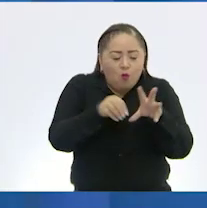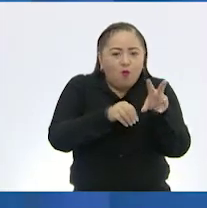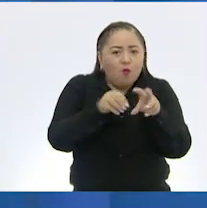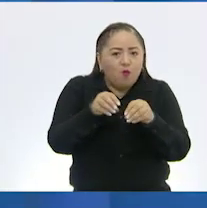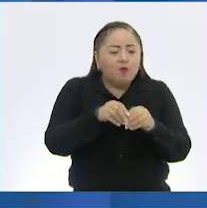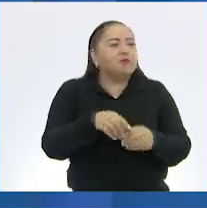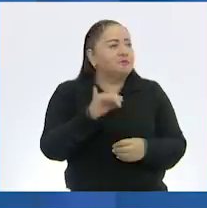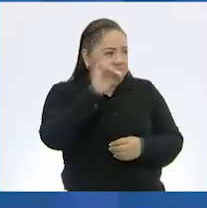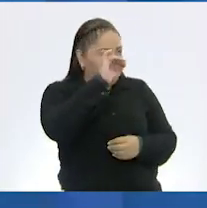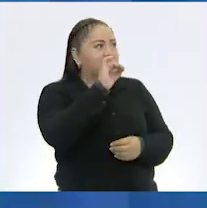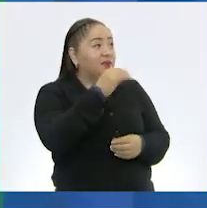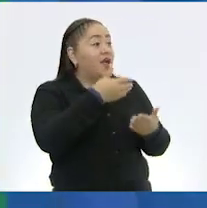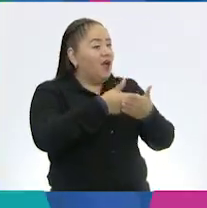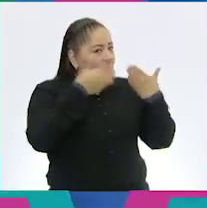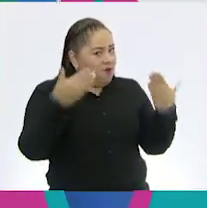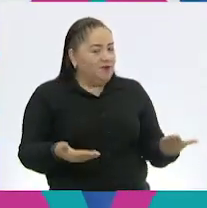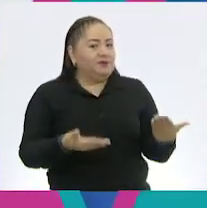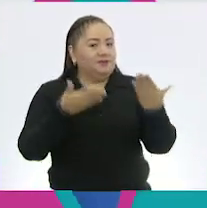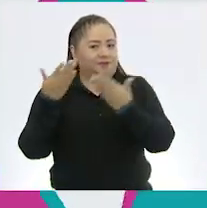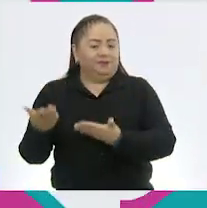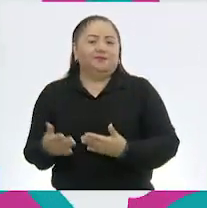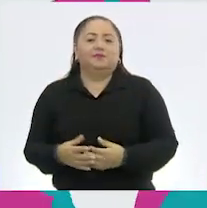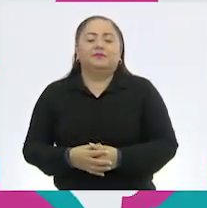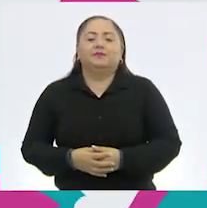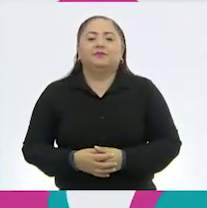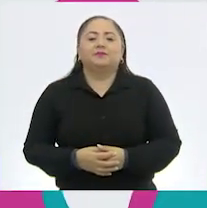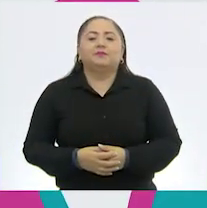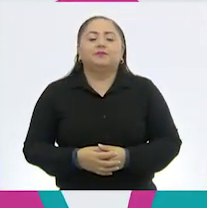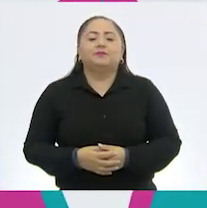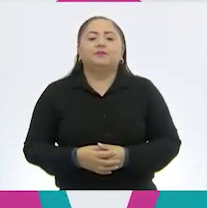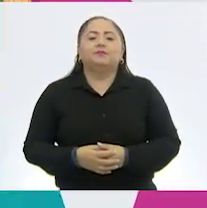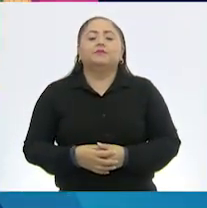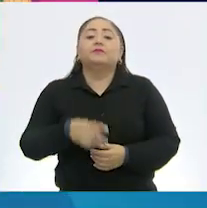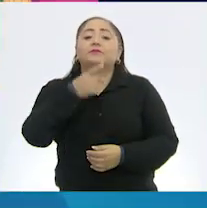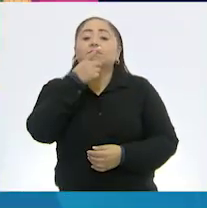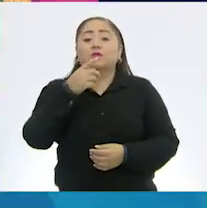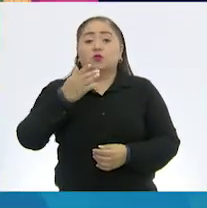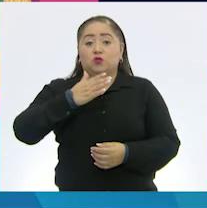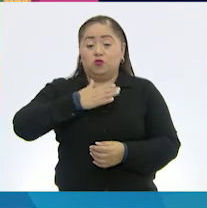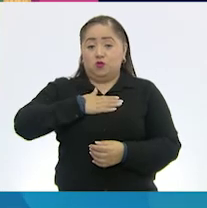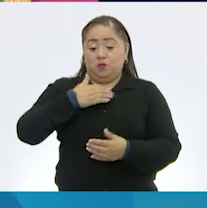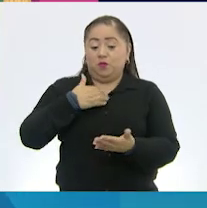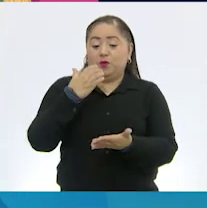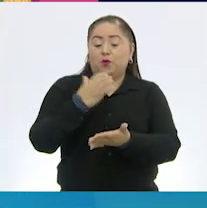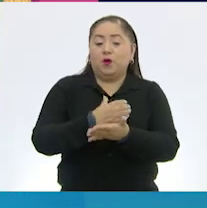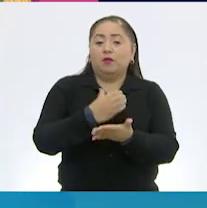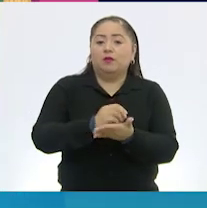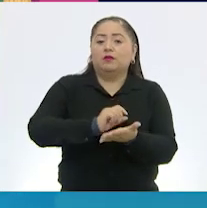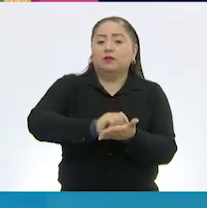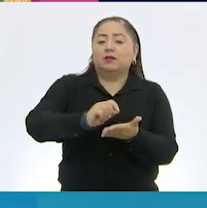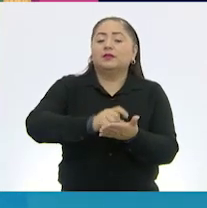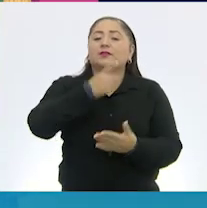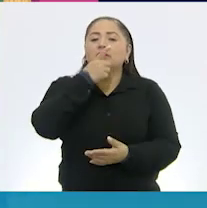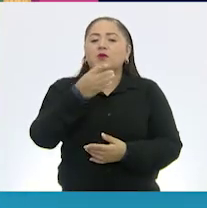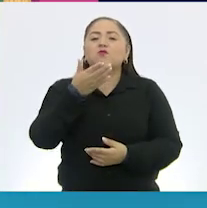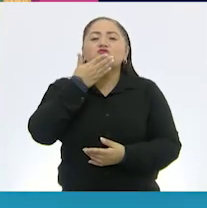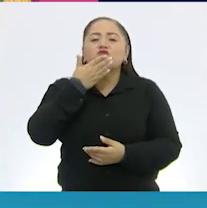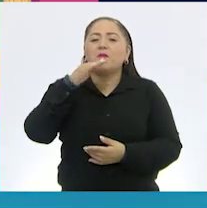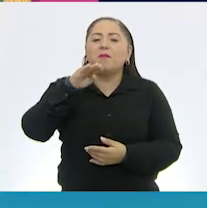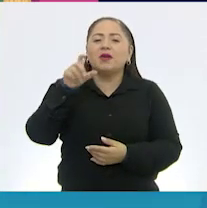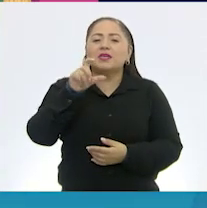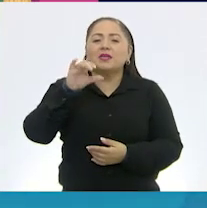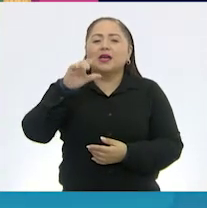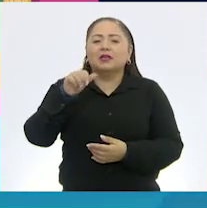Sí. Entonces, adelante. Muy bien. Yo en mi cuaderno anoté que los mexicas